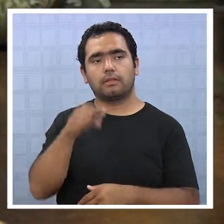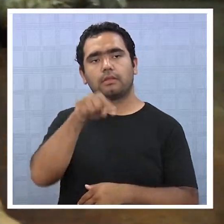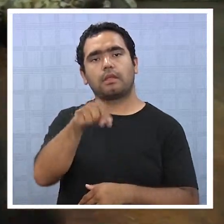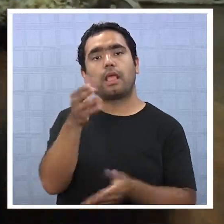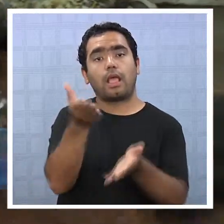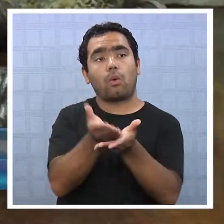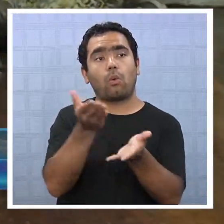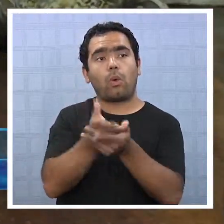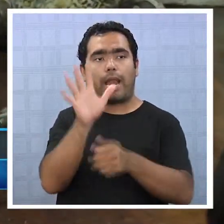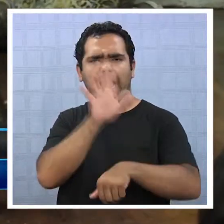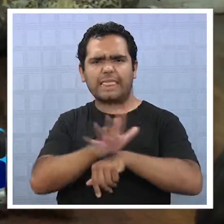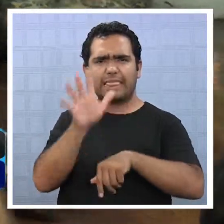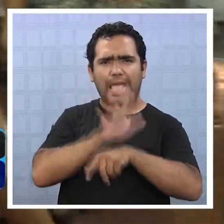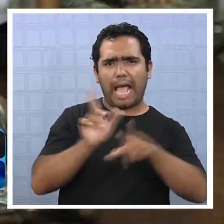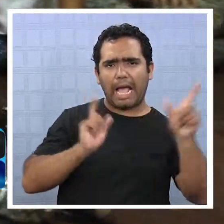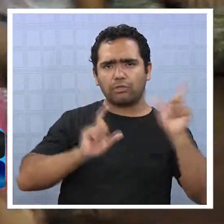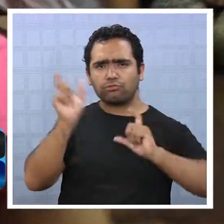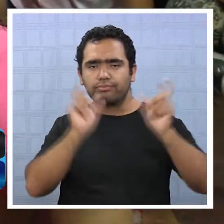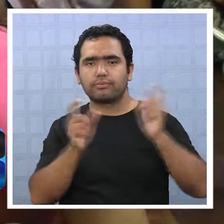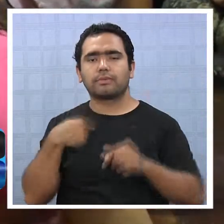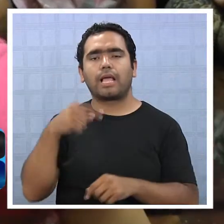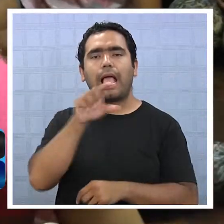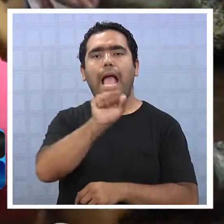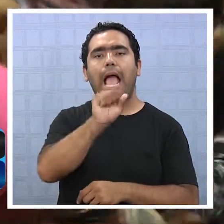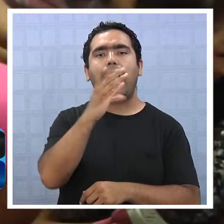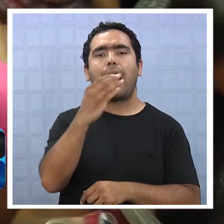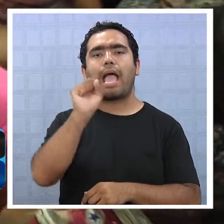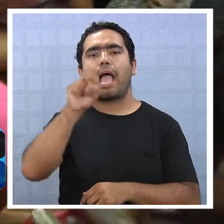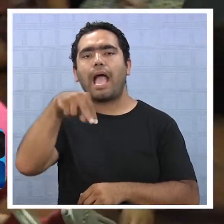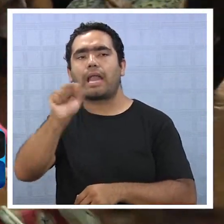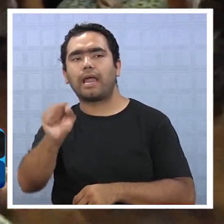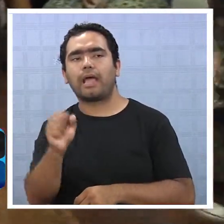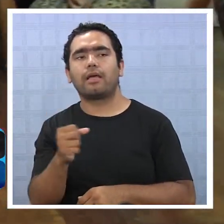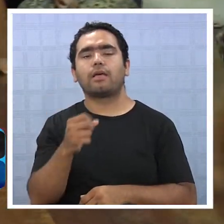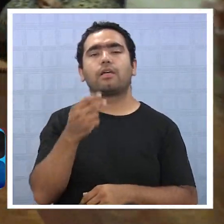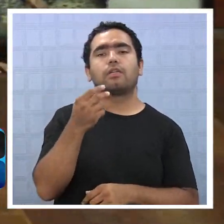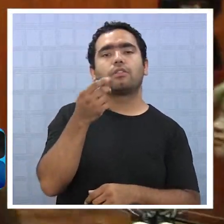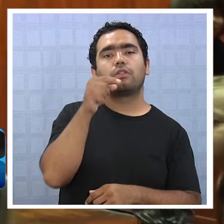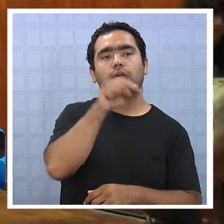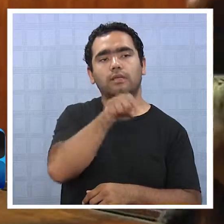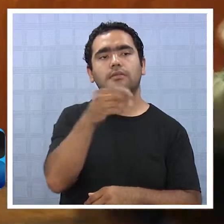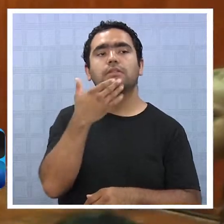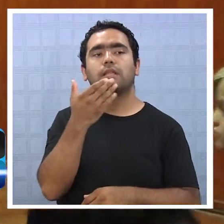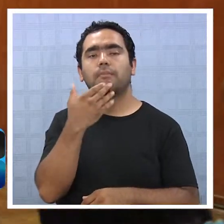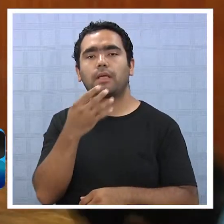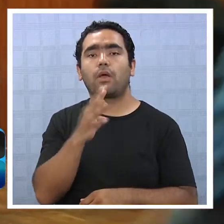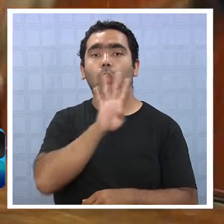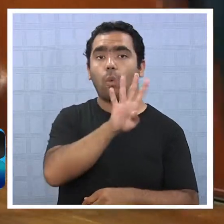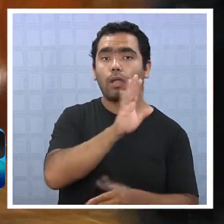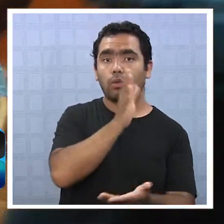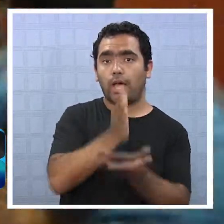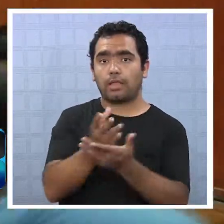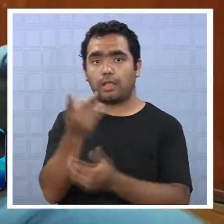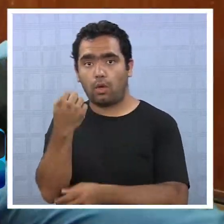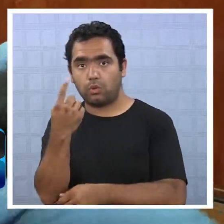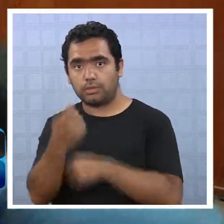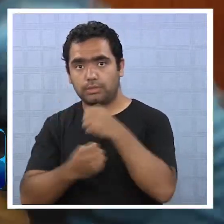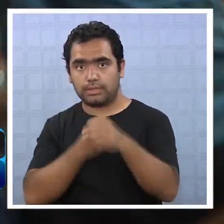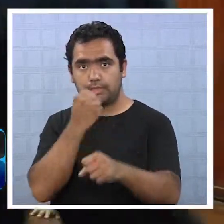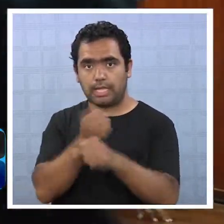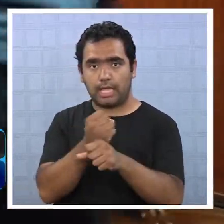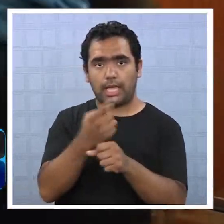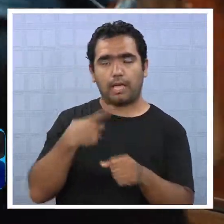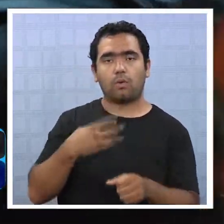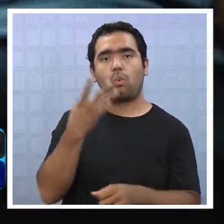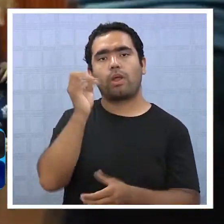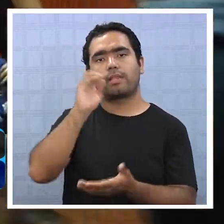Entidades como la Escuela de Teatro Acana ofrecen actividades dos días a la semana para niños de 4 a 11 años con